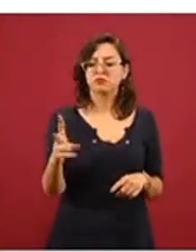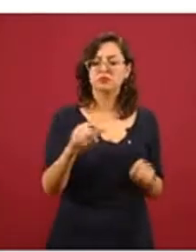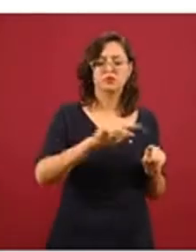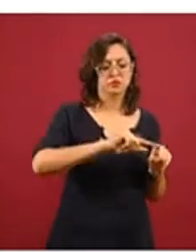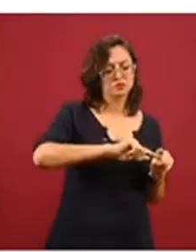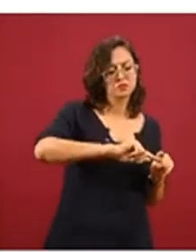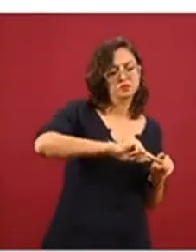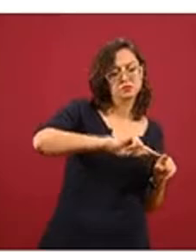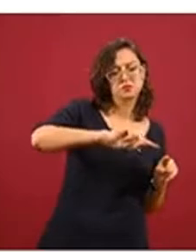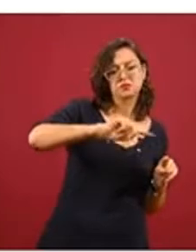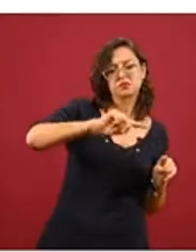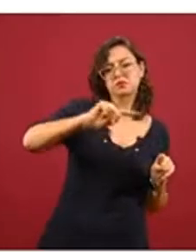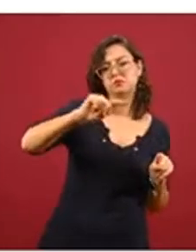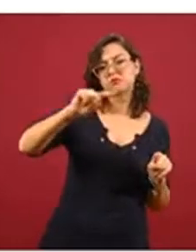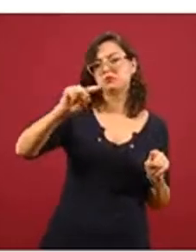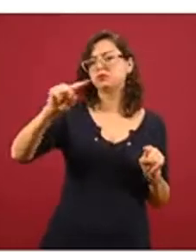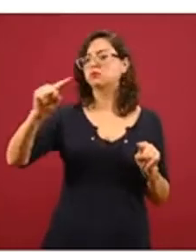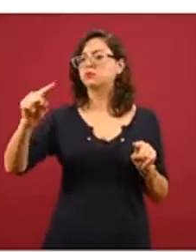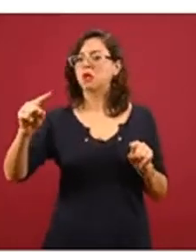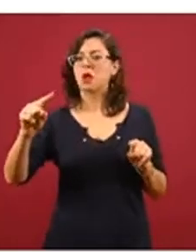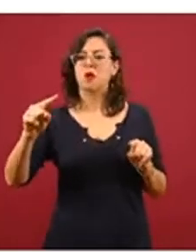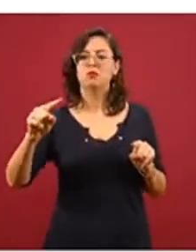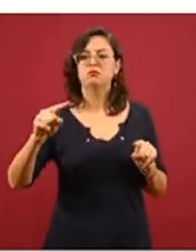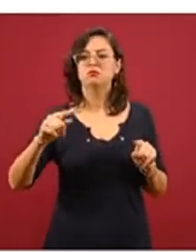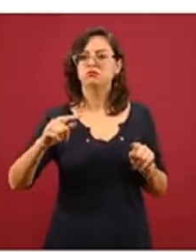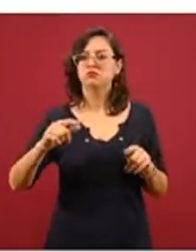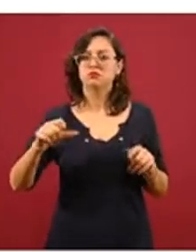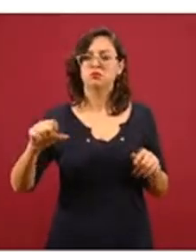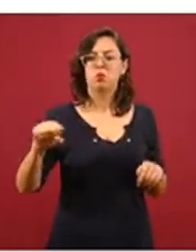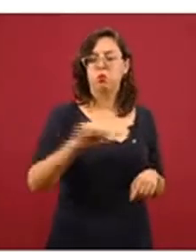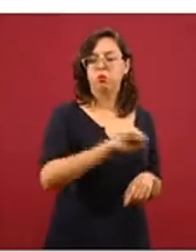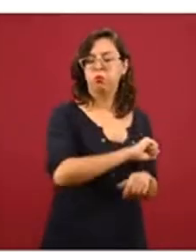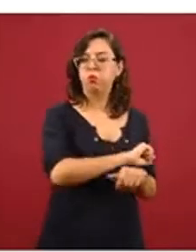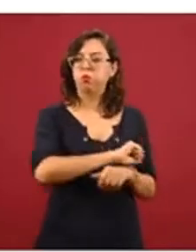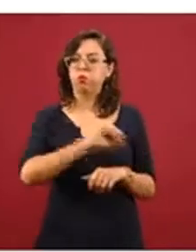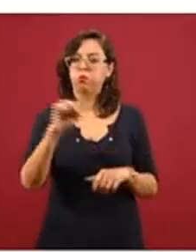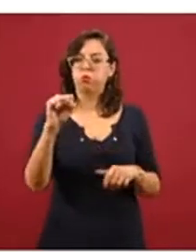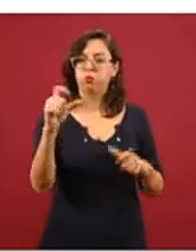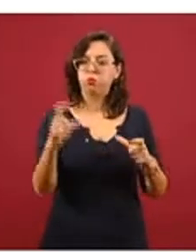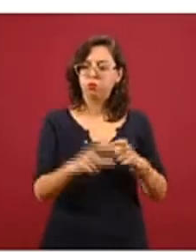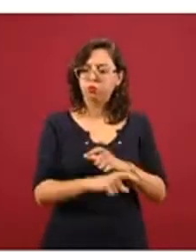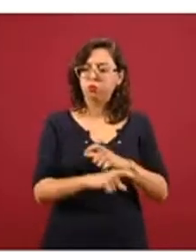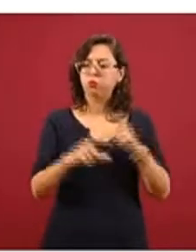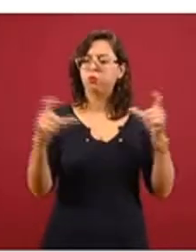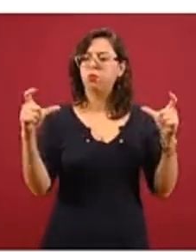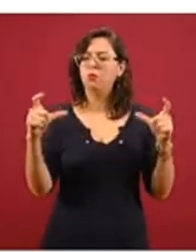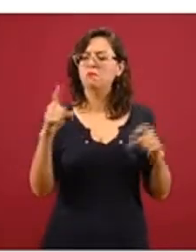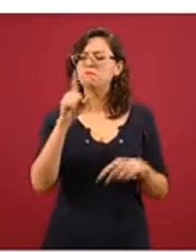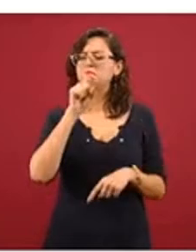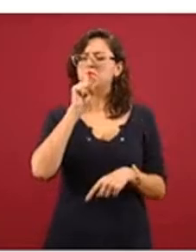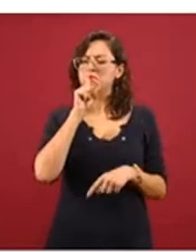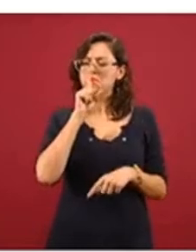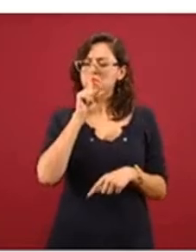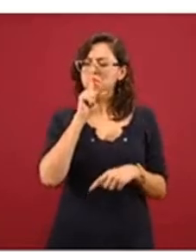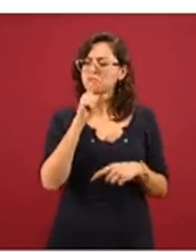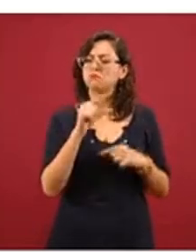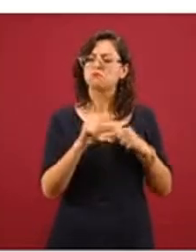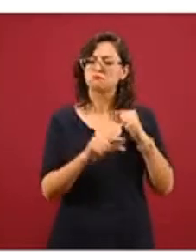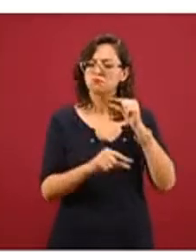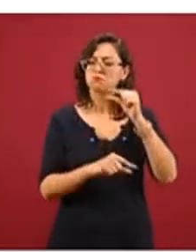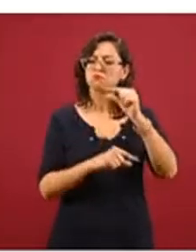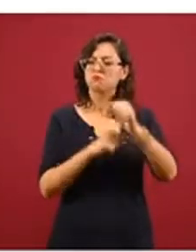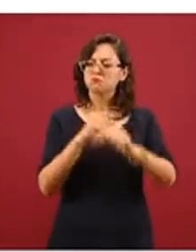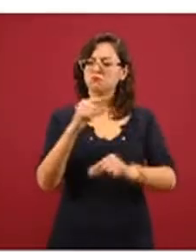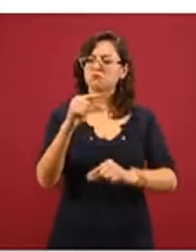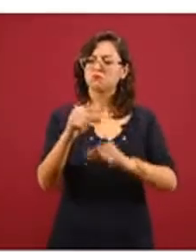suave, no ha tenido incrementos abruptos, no habla de una gran velocidad, más bien habla de una curva